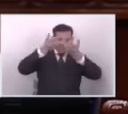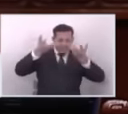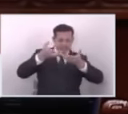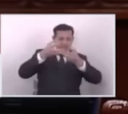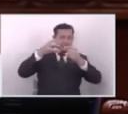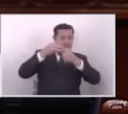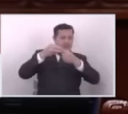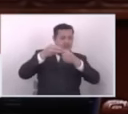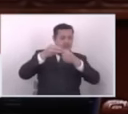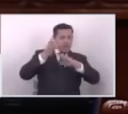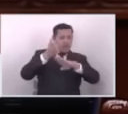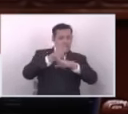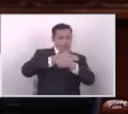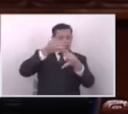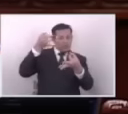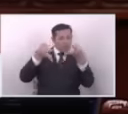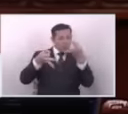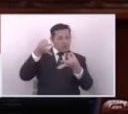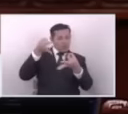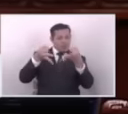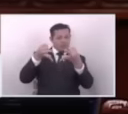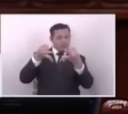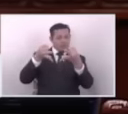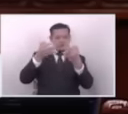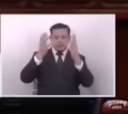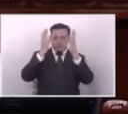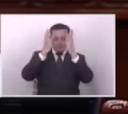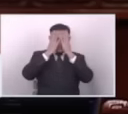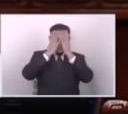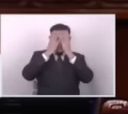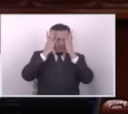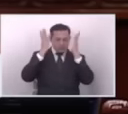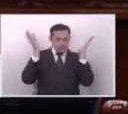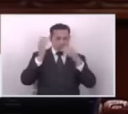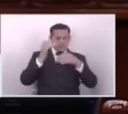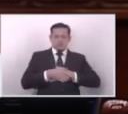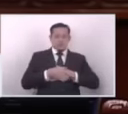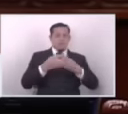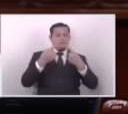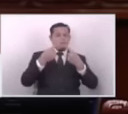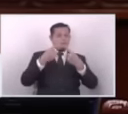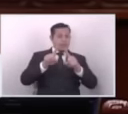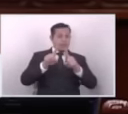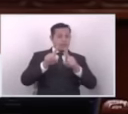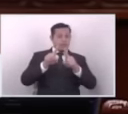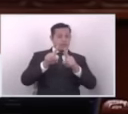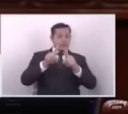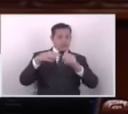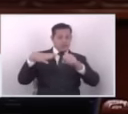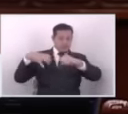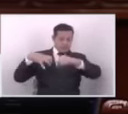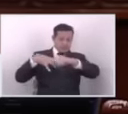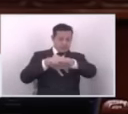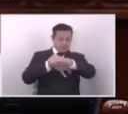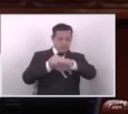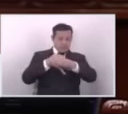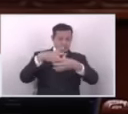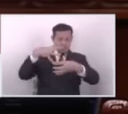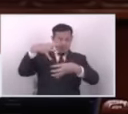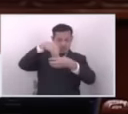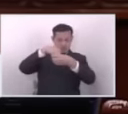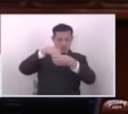investigación, antejuicios, Dios me guarde. Pero para la corrupción que